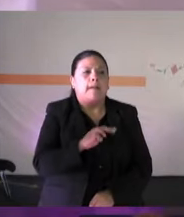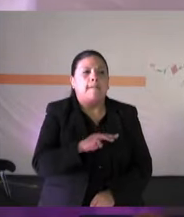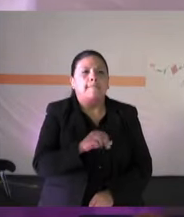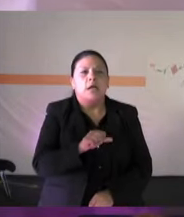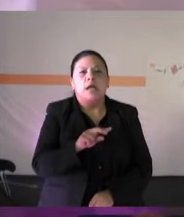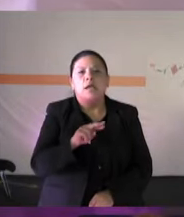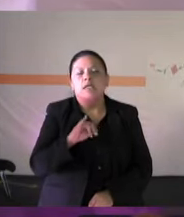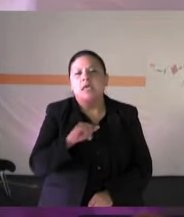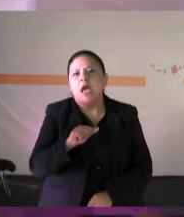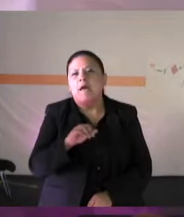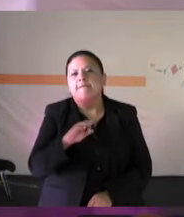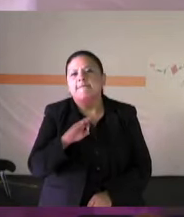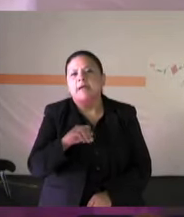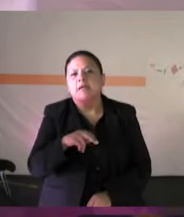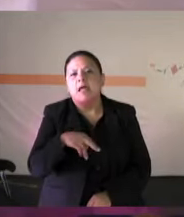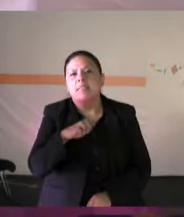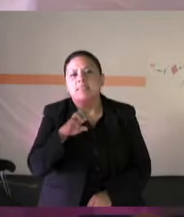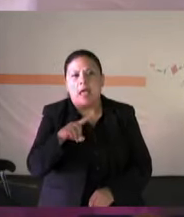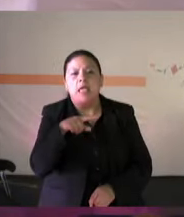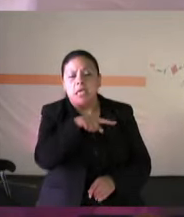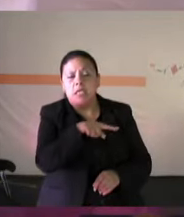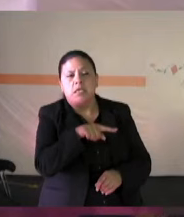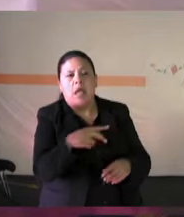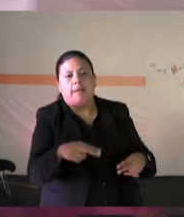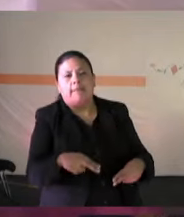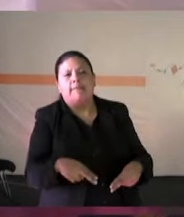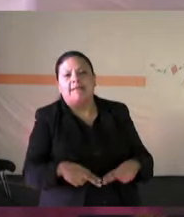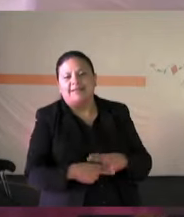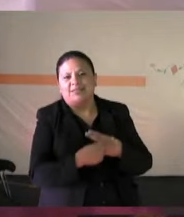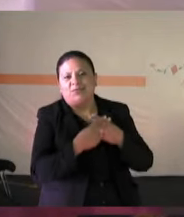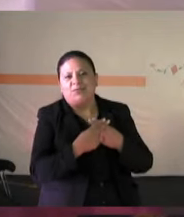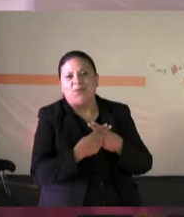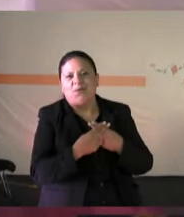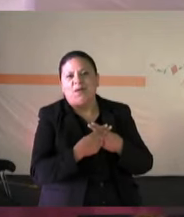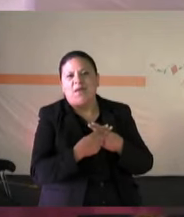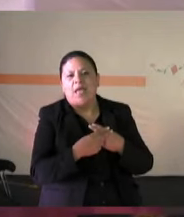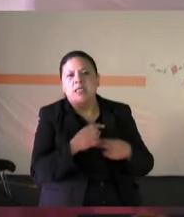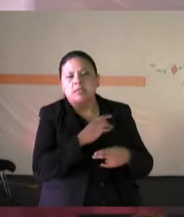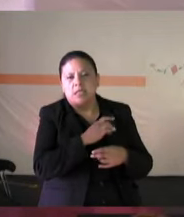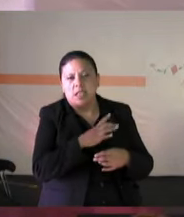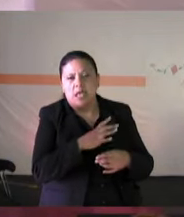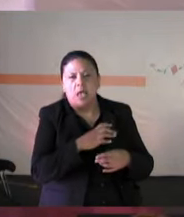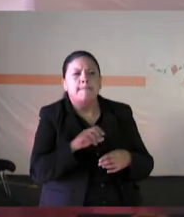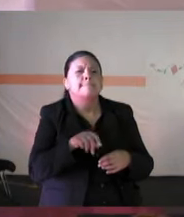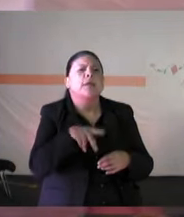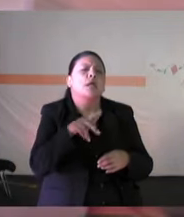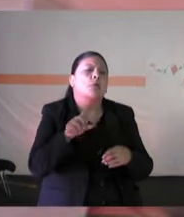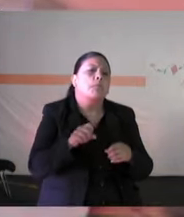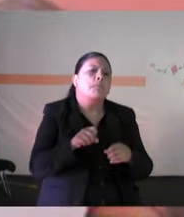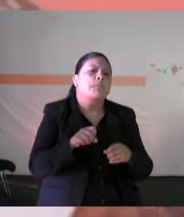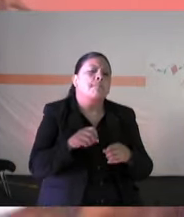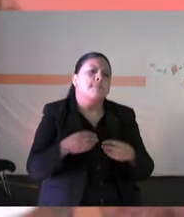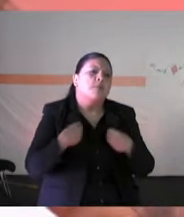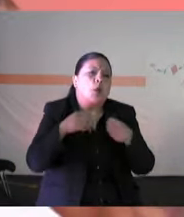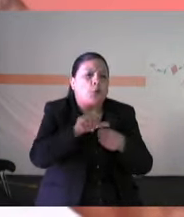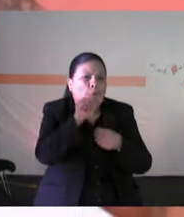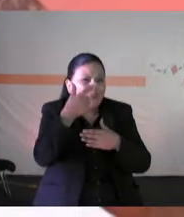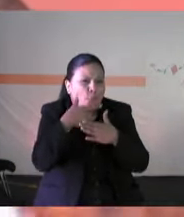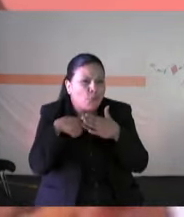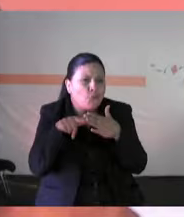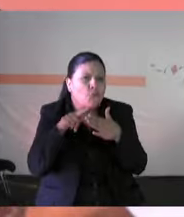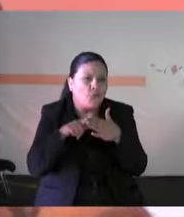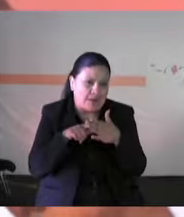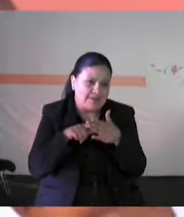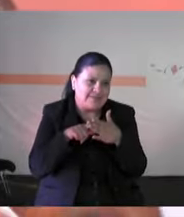ustedes saben bien que es de Ecuador, ¿no? Todo chido. Pero vivió muchos años en otro país latinoamericano donde estudió,